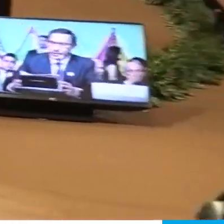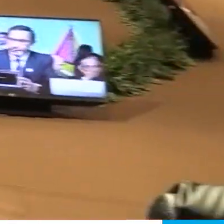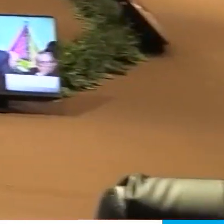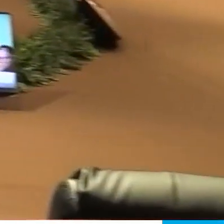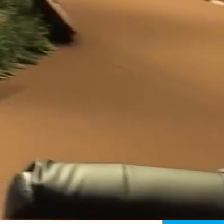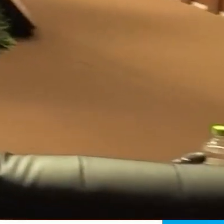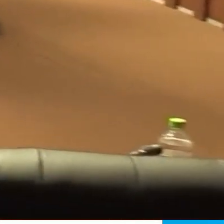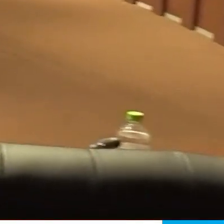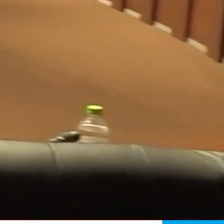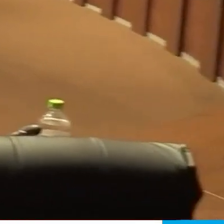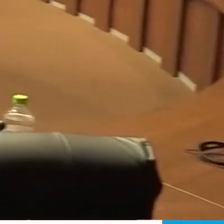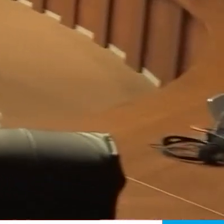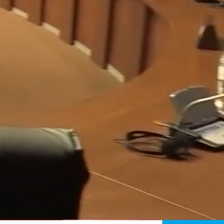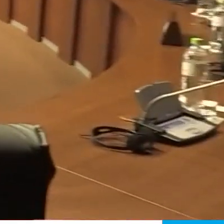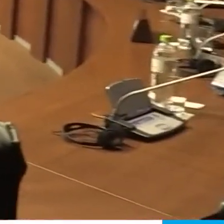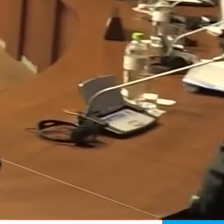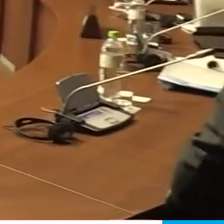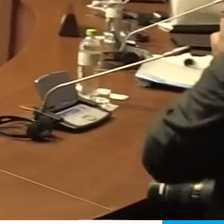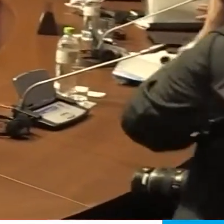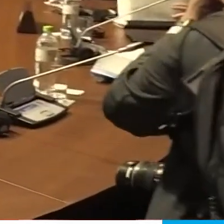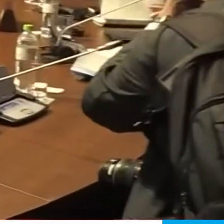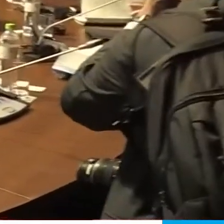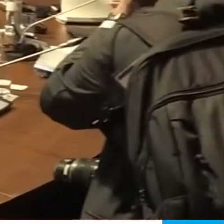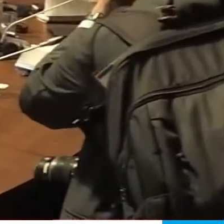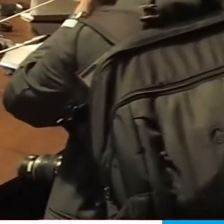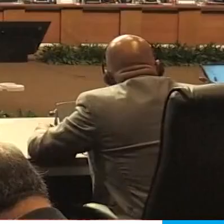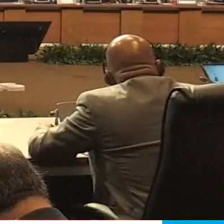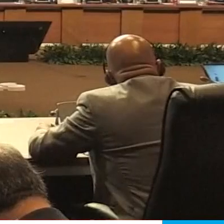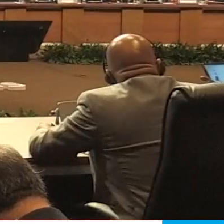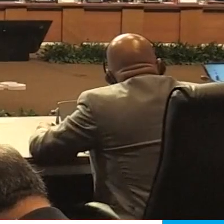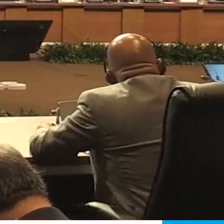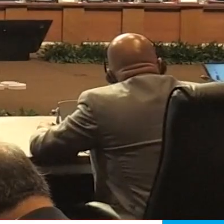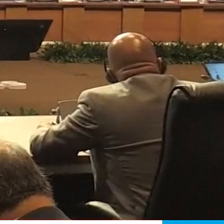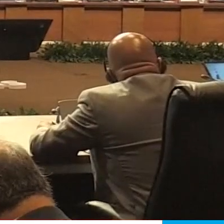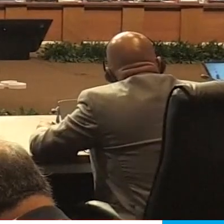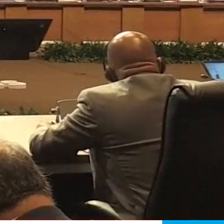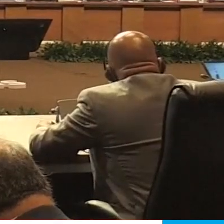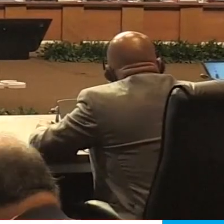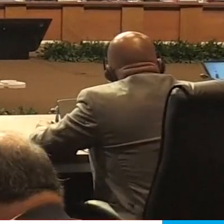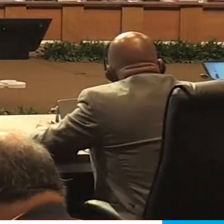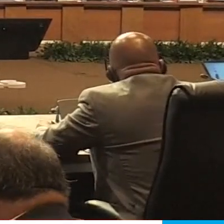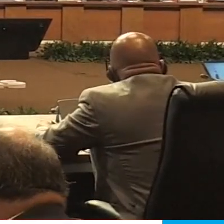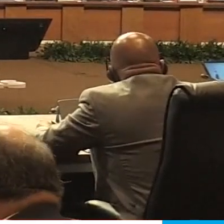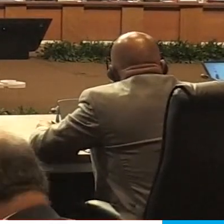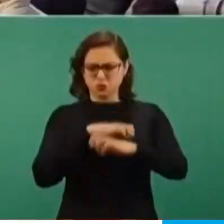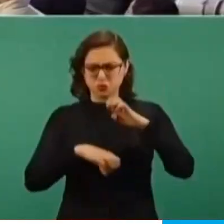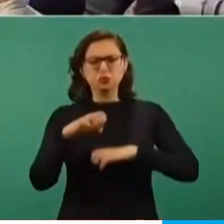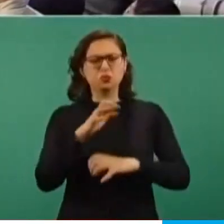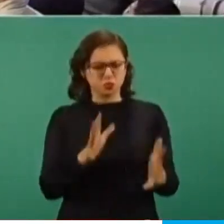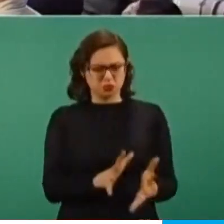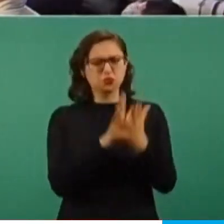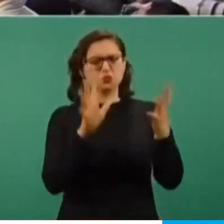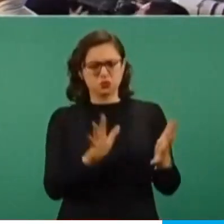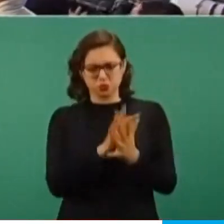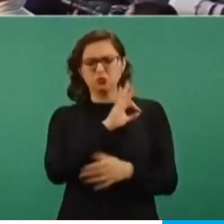La exclusión de Cuba, Nicaragua y Venezuela de la novena Cumbre de las Américas ha puesto en jaque el futuro de la reunión.